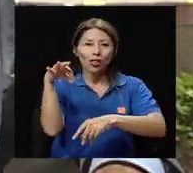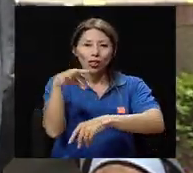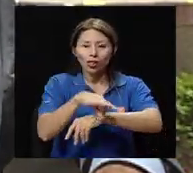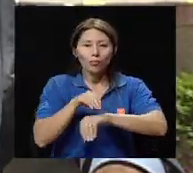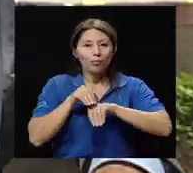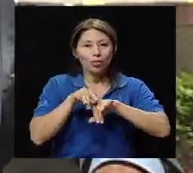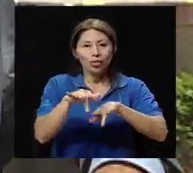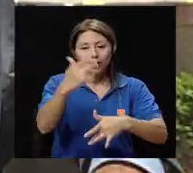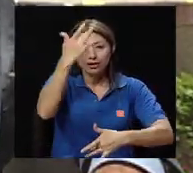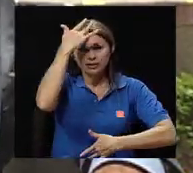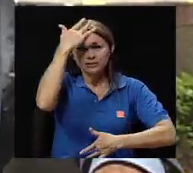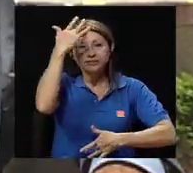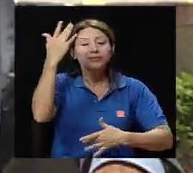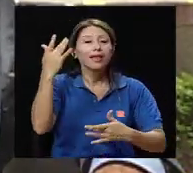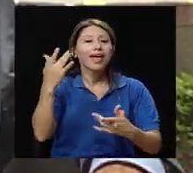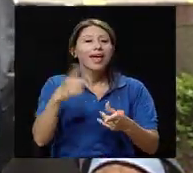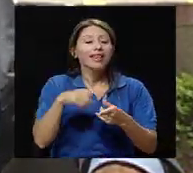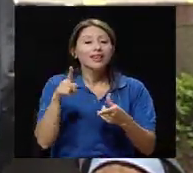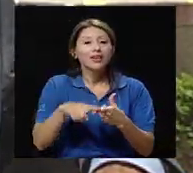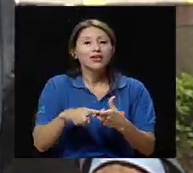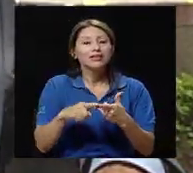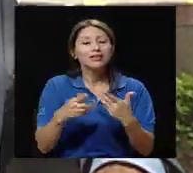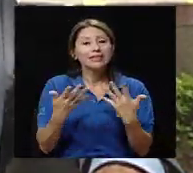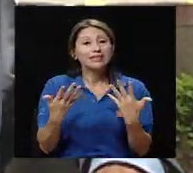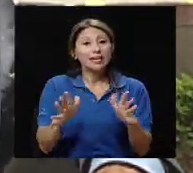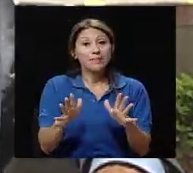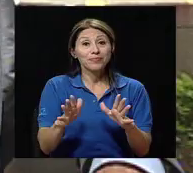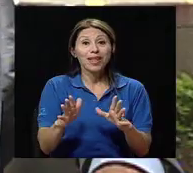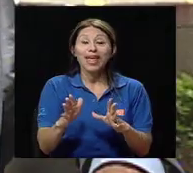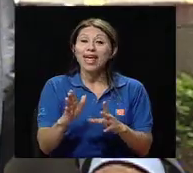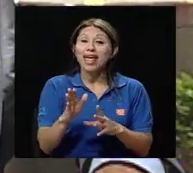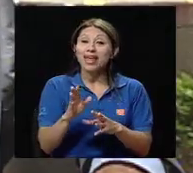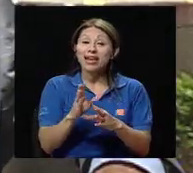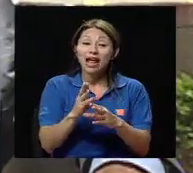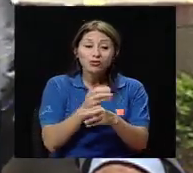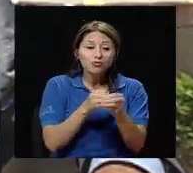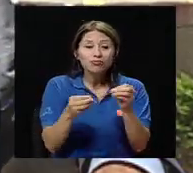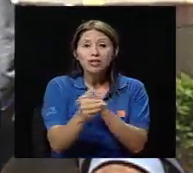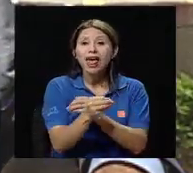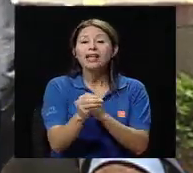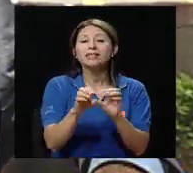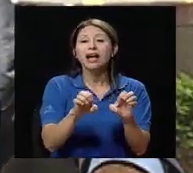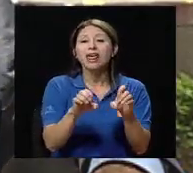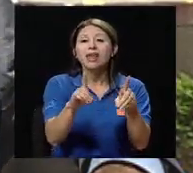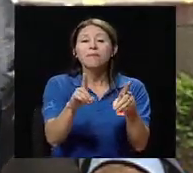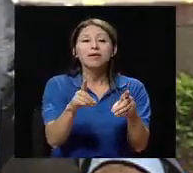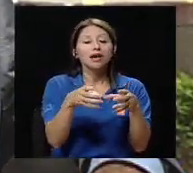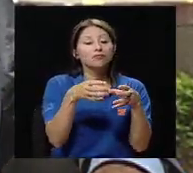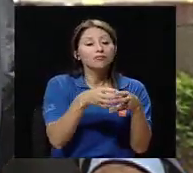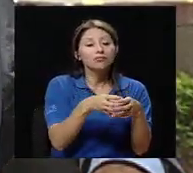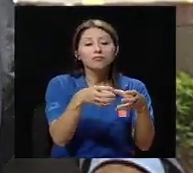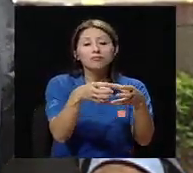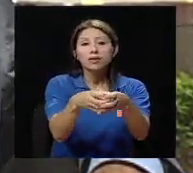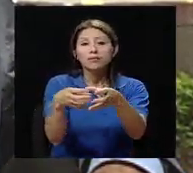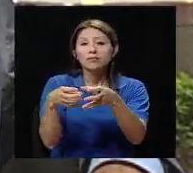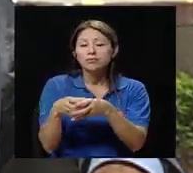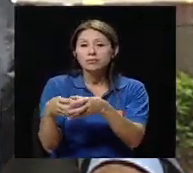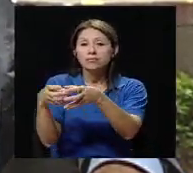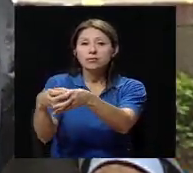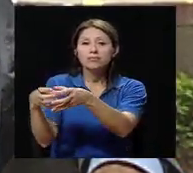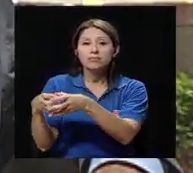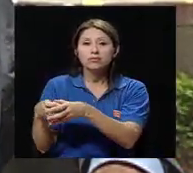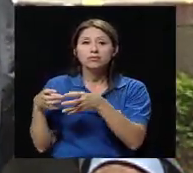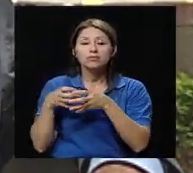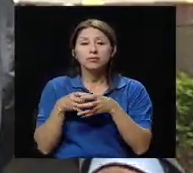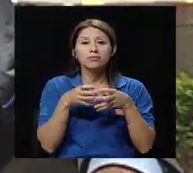se pueda transmitir. Entonces, se crearon comisiones en cada una de las unidades académicas de investigación y